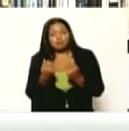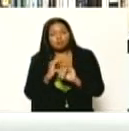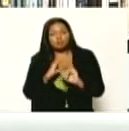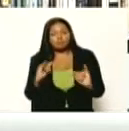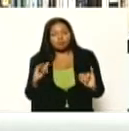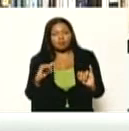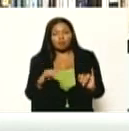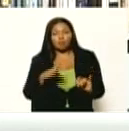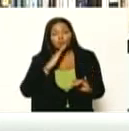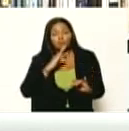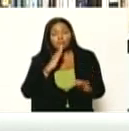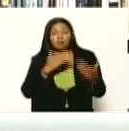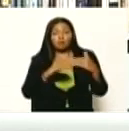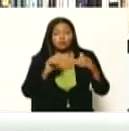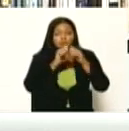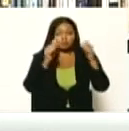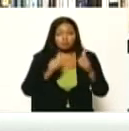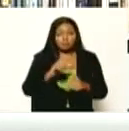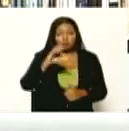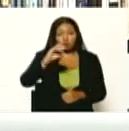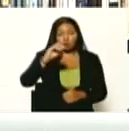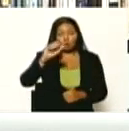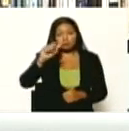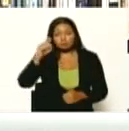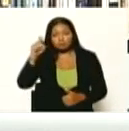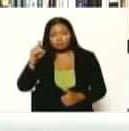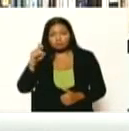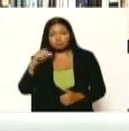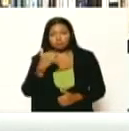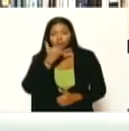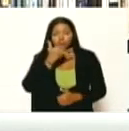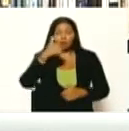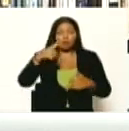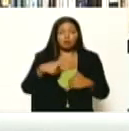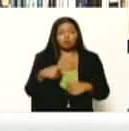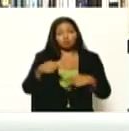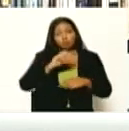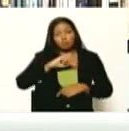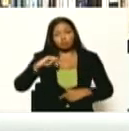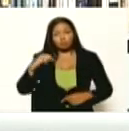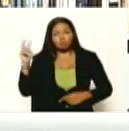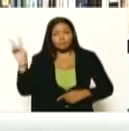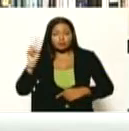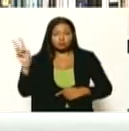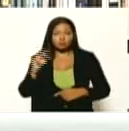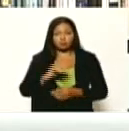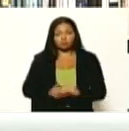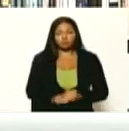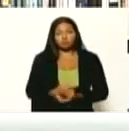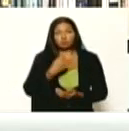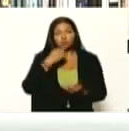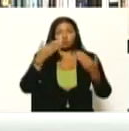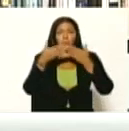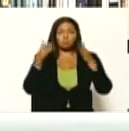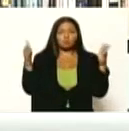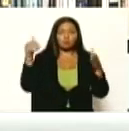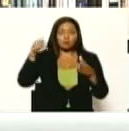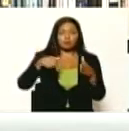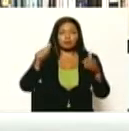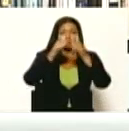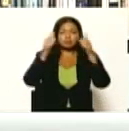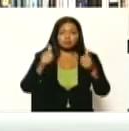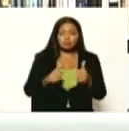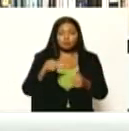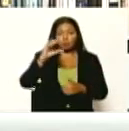una cuenta bancaria del sistema COVAX y el sistema COVAX le ha fallado a Venezuela. Lo digo públicamente, el